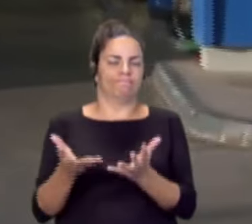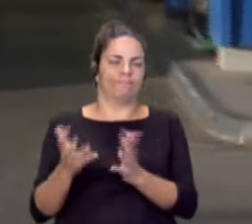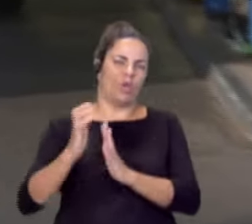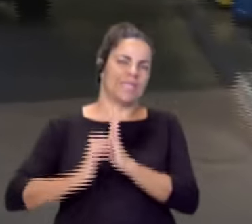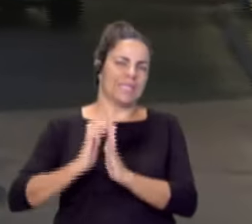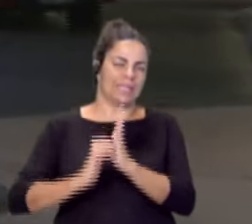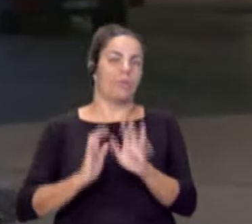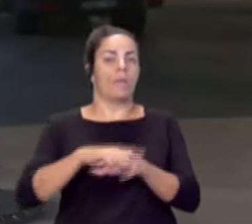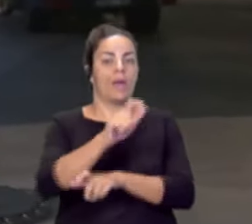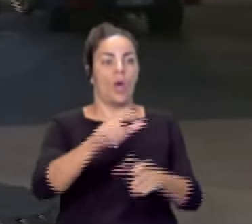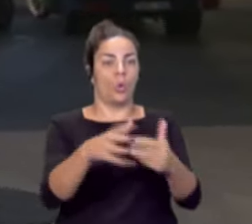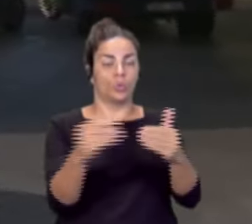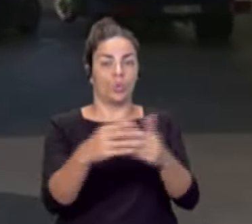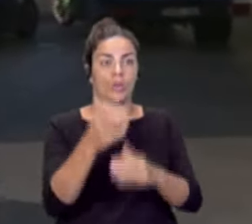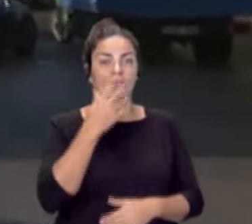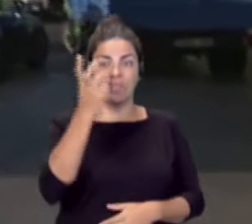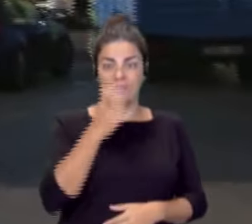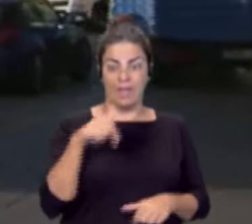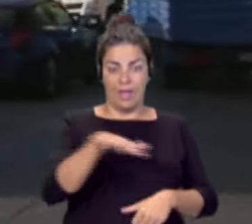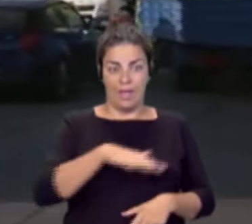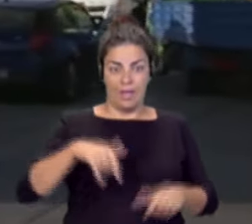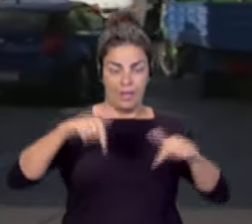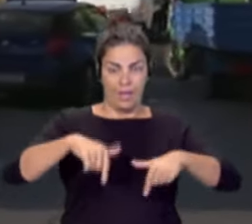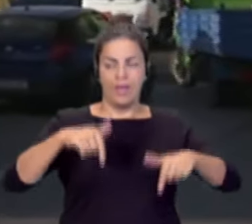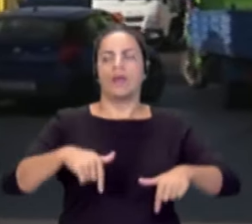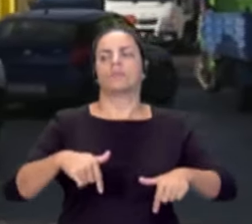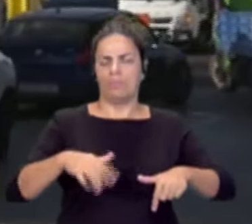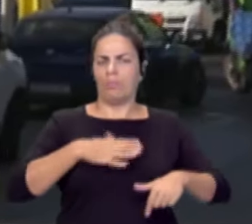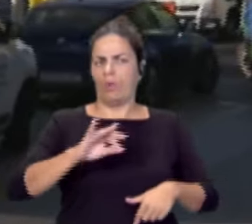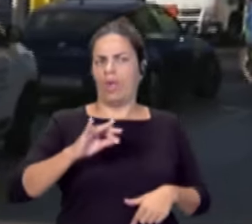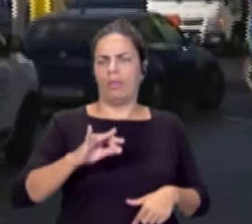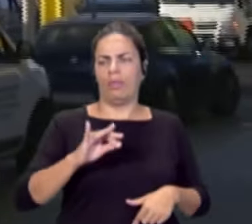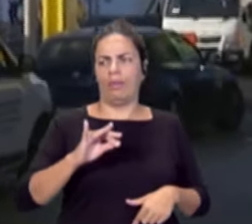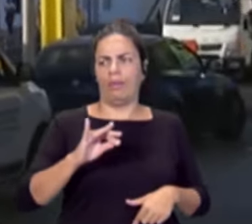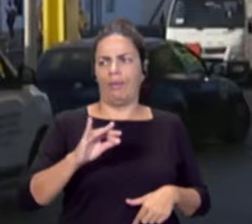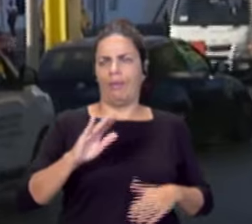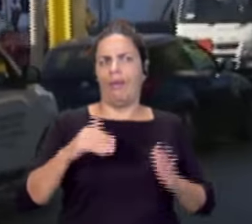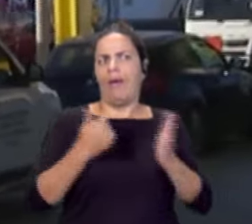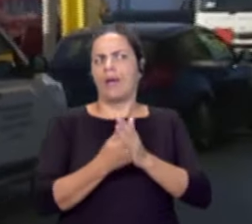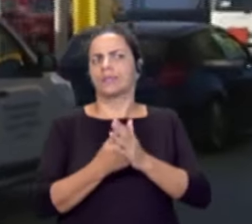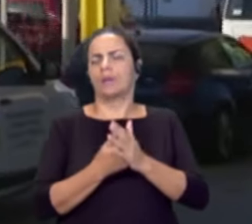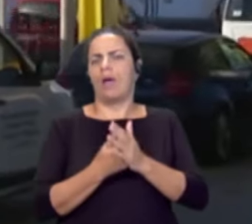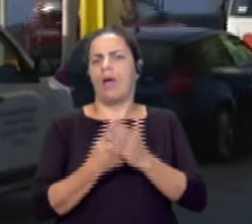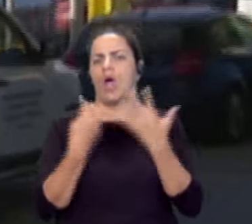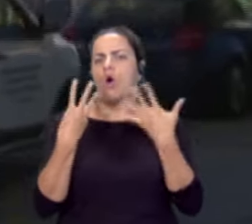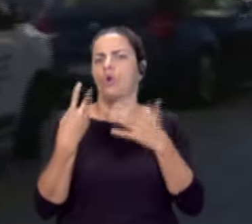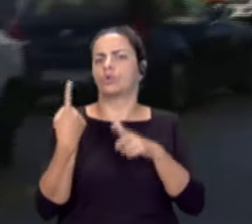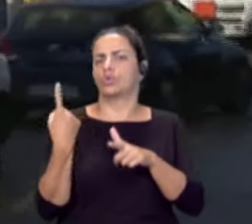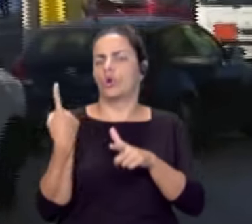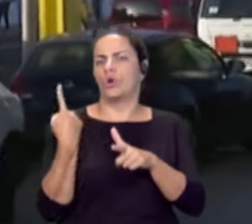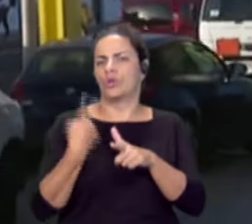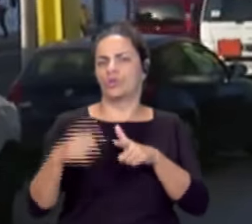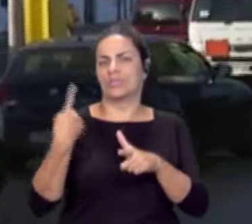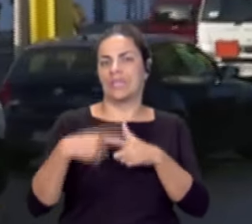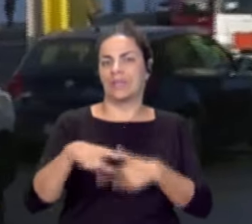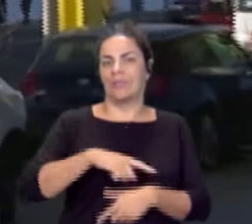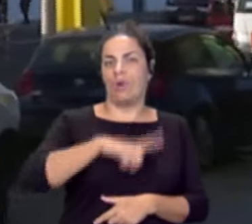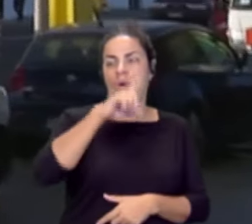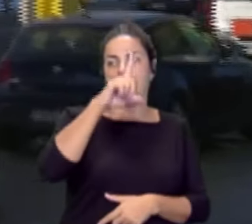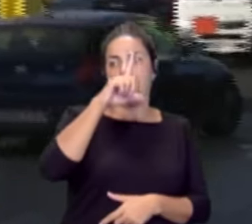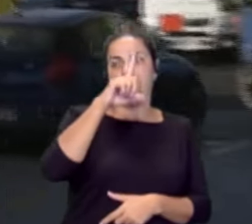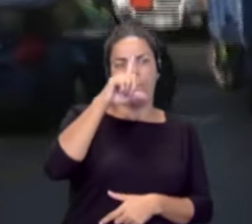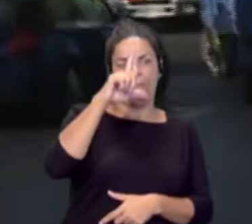desean pasarse por aquí, con los cuales precisamente le puede salir hasta unos 8 céntimos mucho más barato de lo que está en Monolito ahora